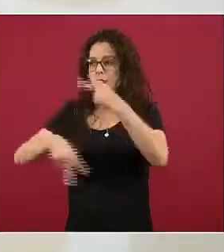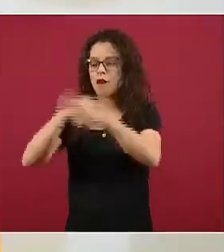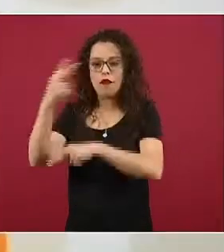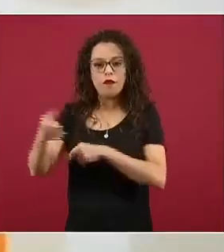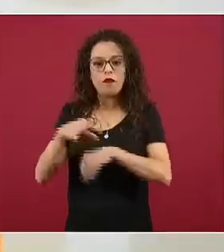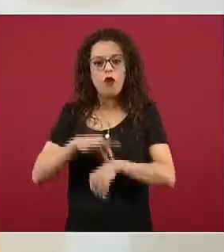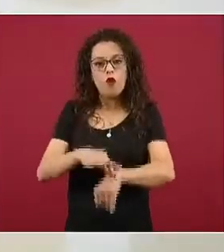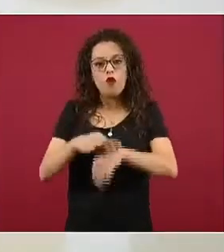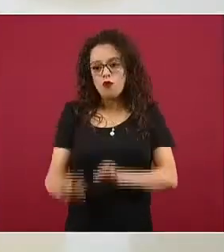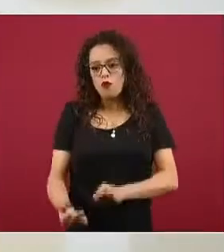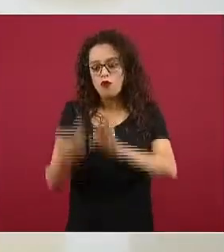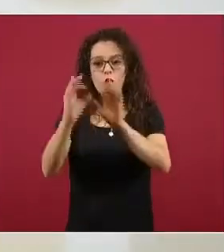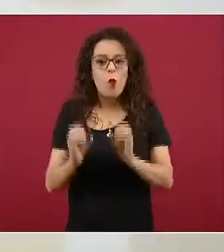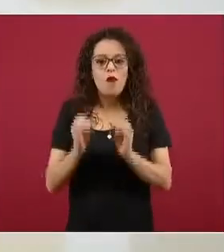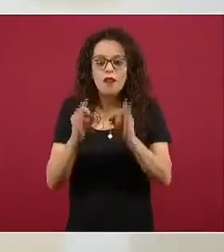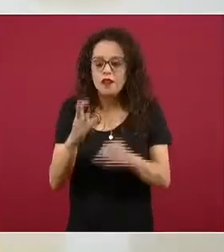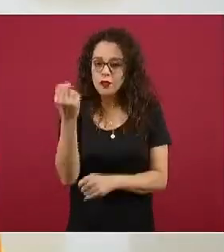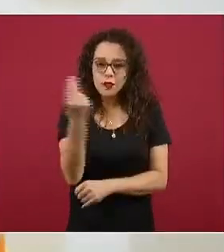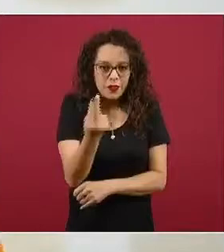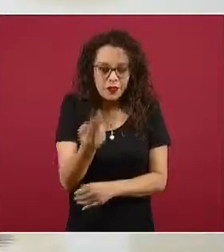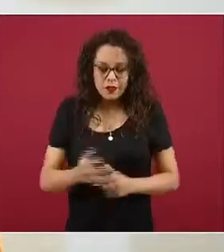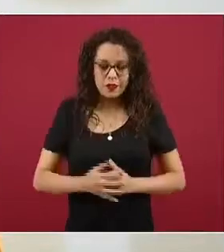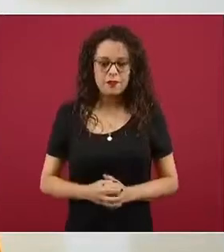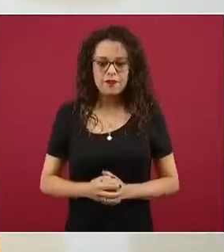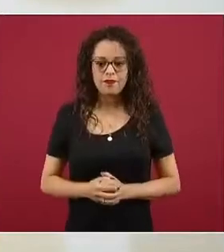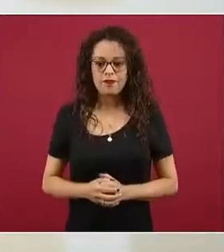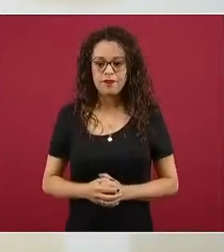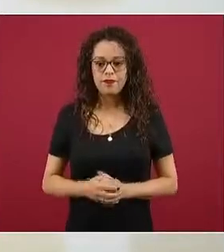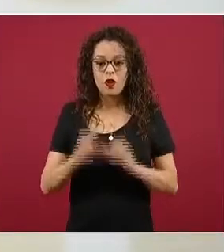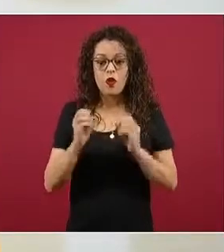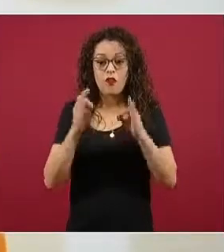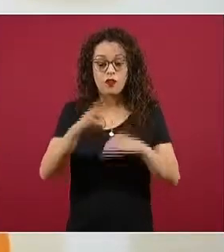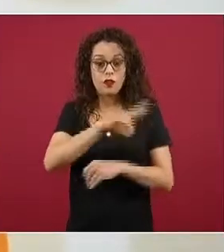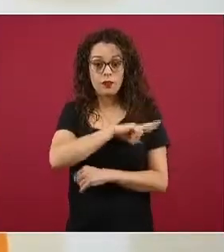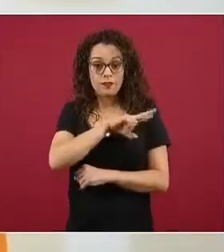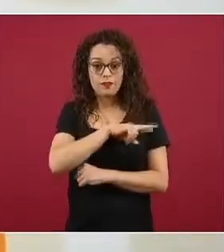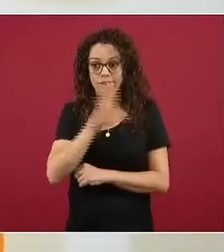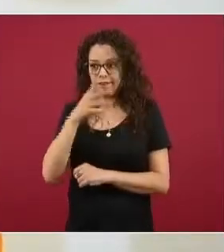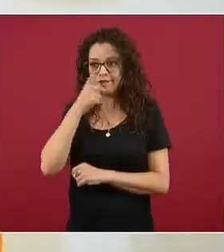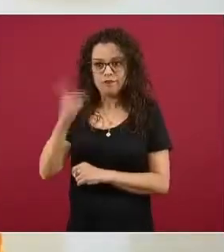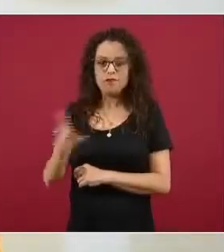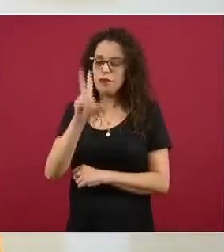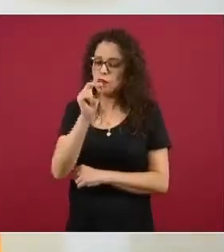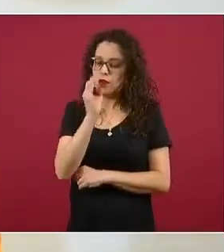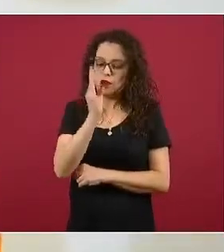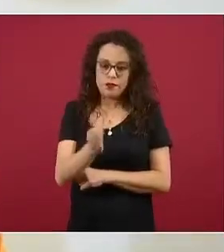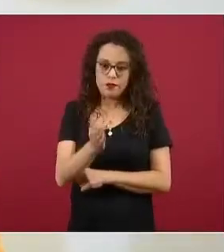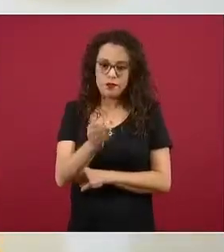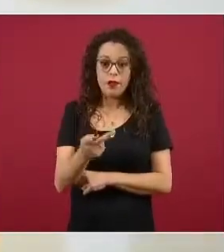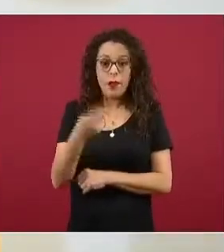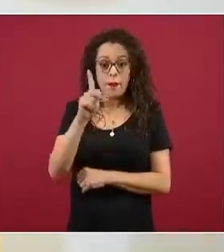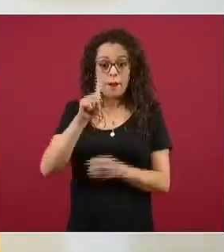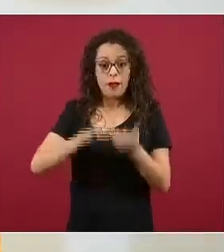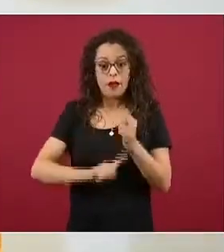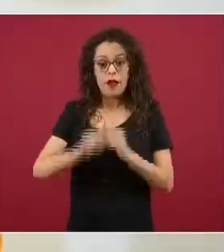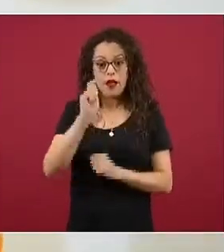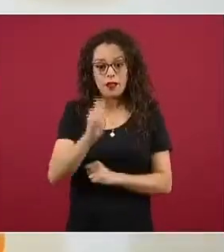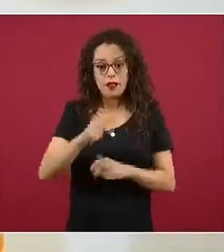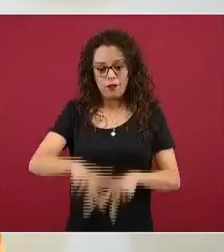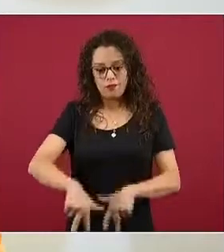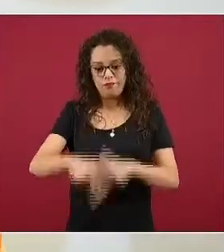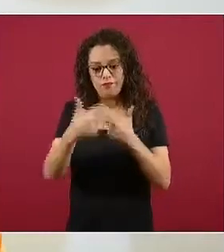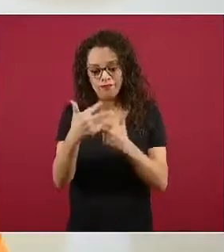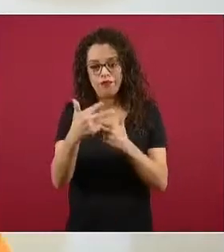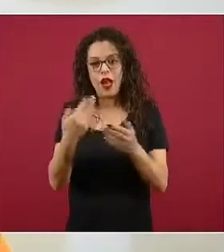presencial. Como decíamos, el trabajo en oficinas privadas no está permitido, pero el teletrabajo es lo que estamos